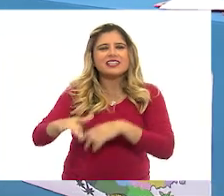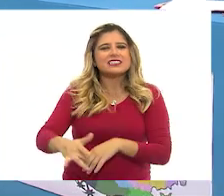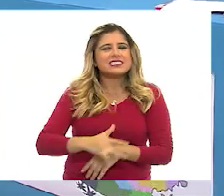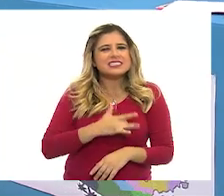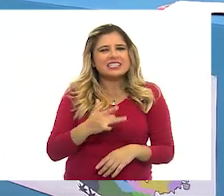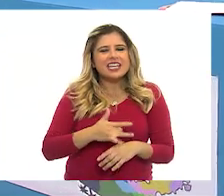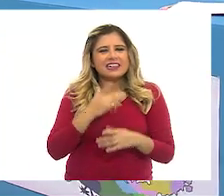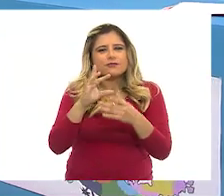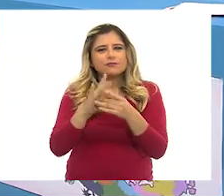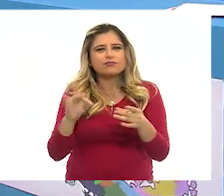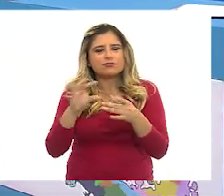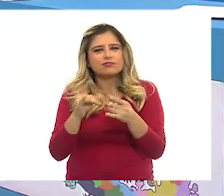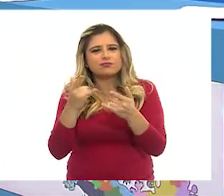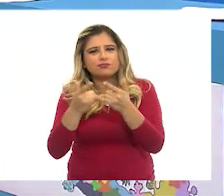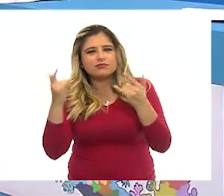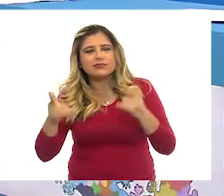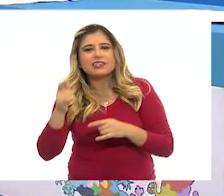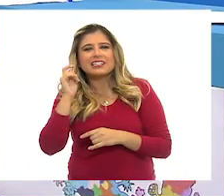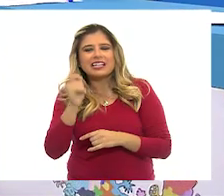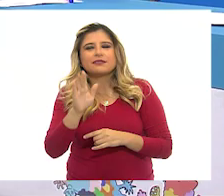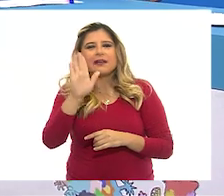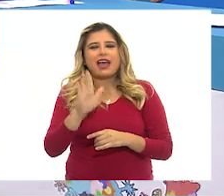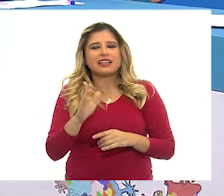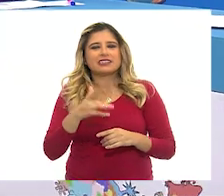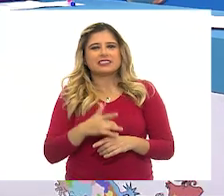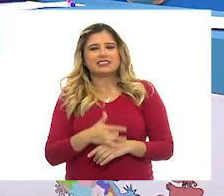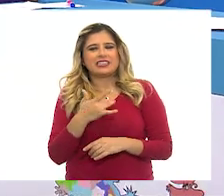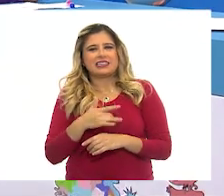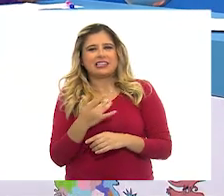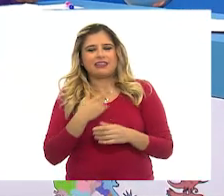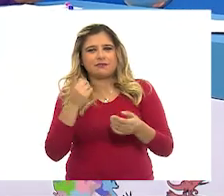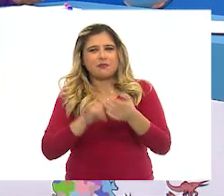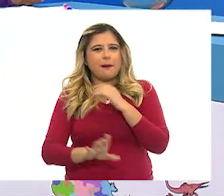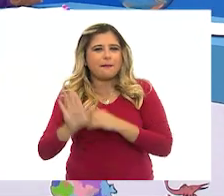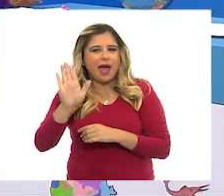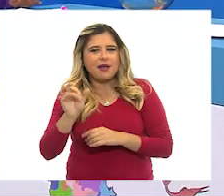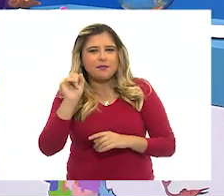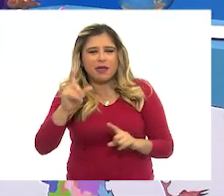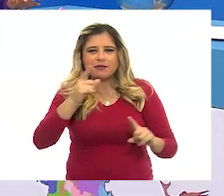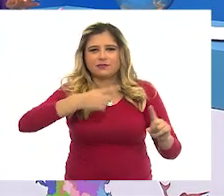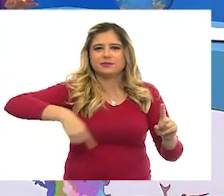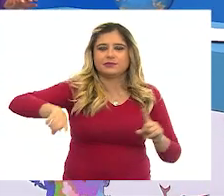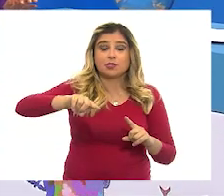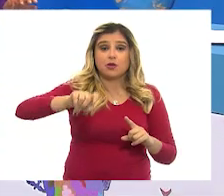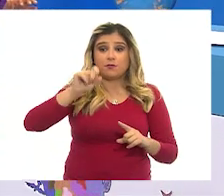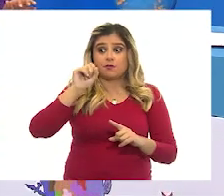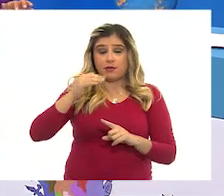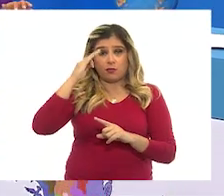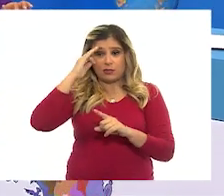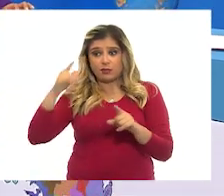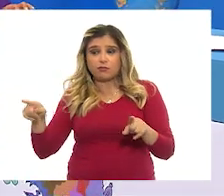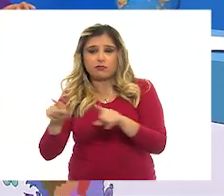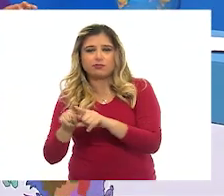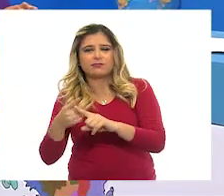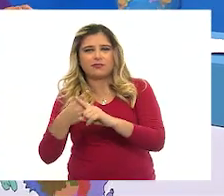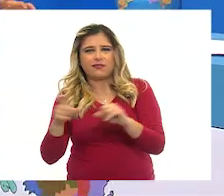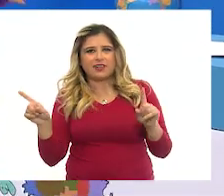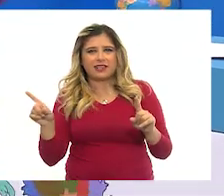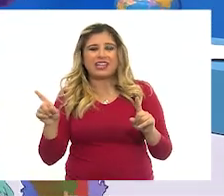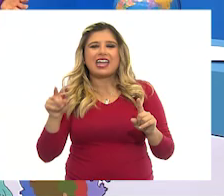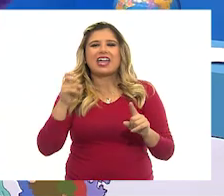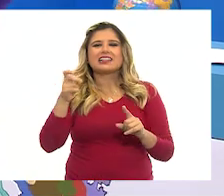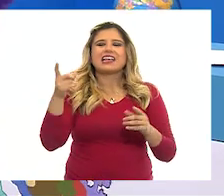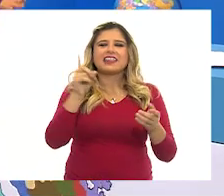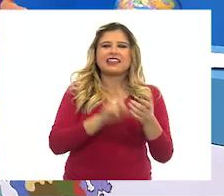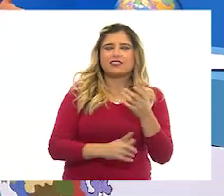hecho de que el mundo del cuento es sospechosamente parecido al nuestro y al mismo tiempo diferente. Esa